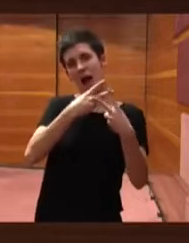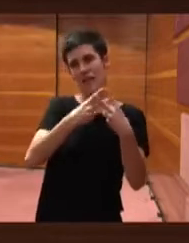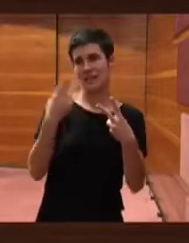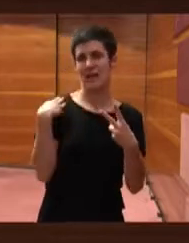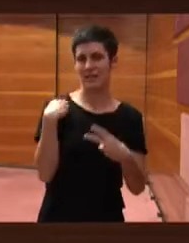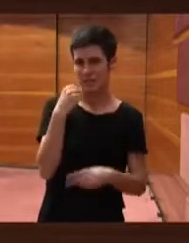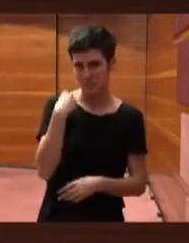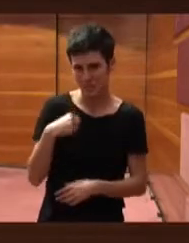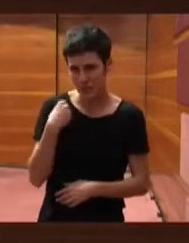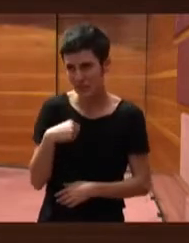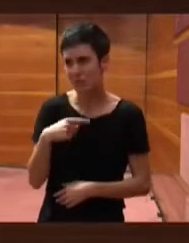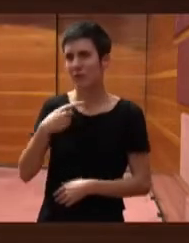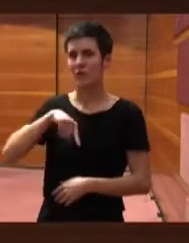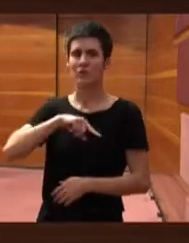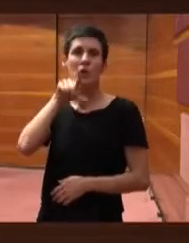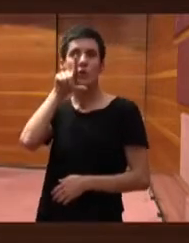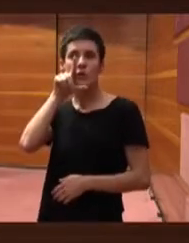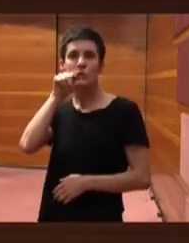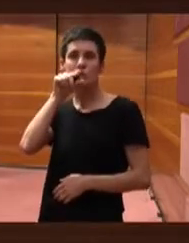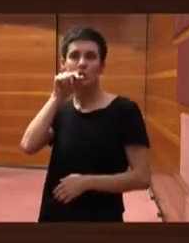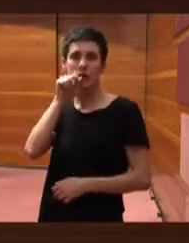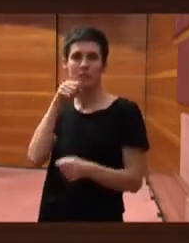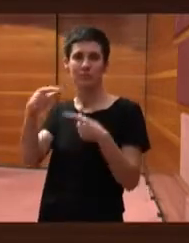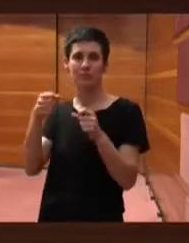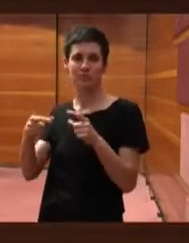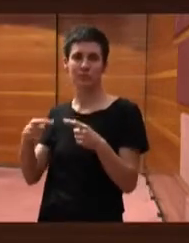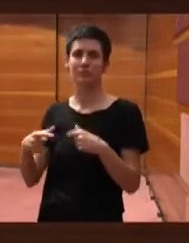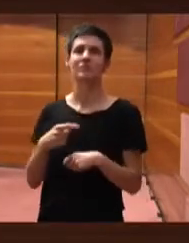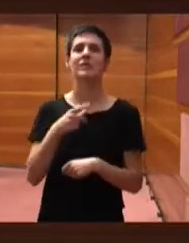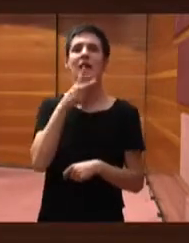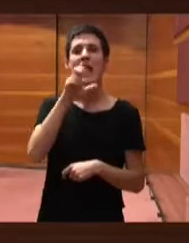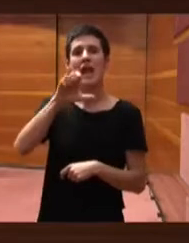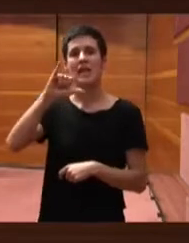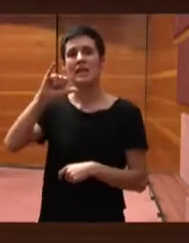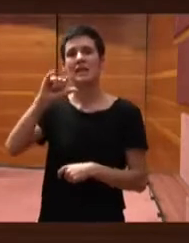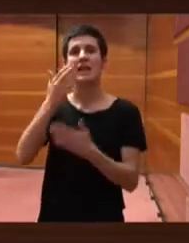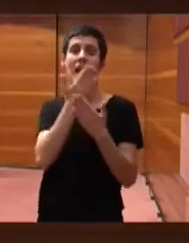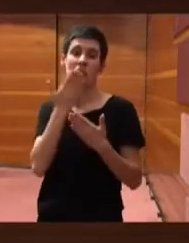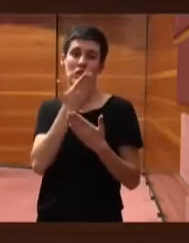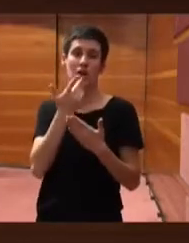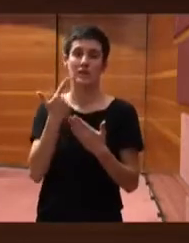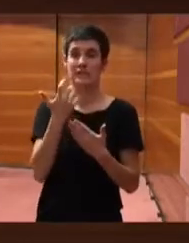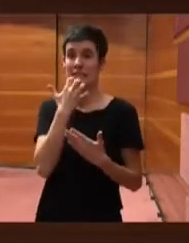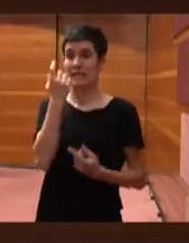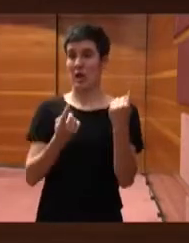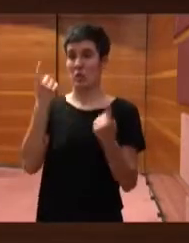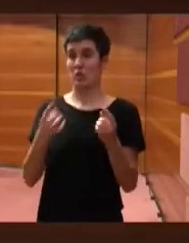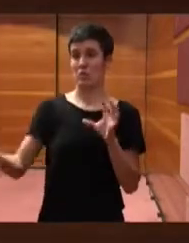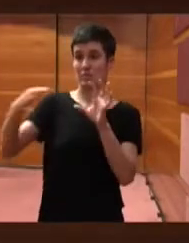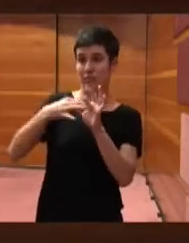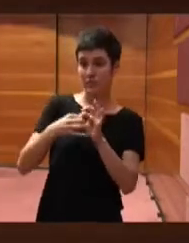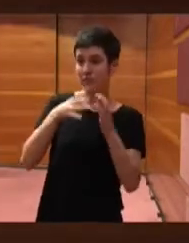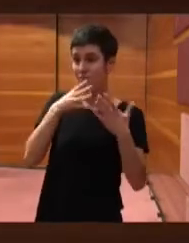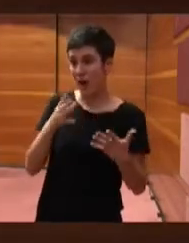decíamos antes, con el que estamos tuiteando. EI Escola. Si alguien se acaba de incorporar vía streaming,